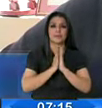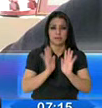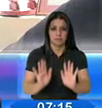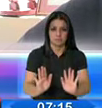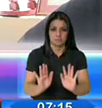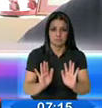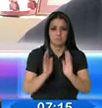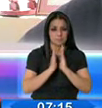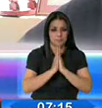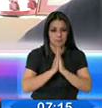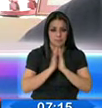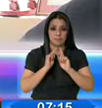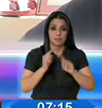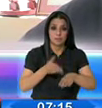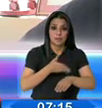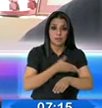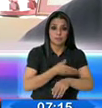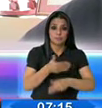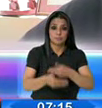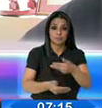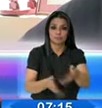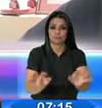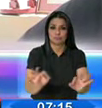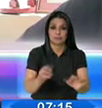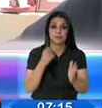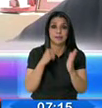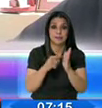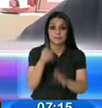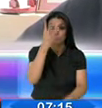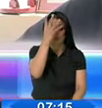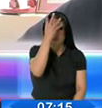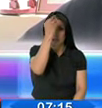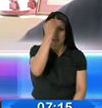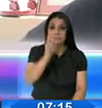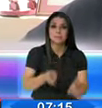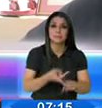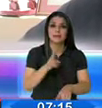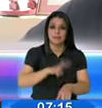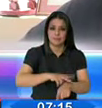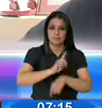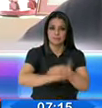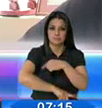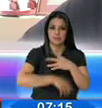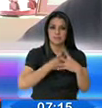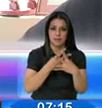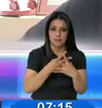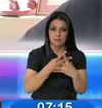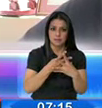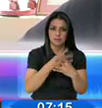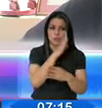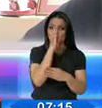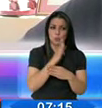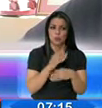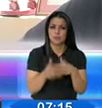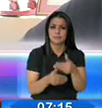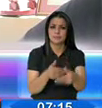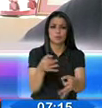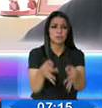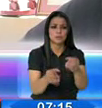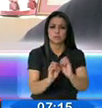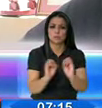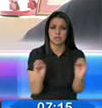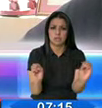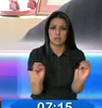Esto cabe si es que no existe otro proceso pendiente. En el caso del señor Glass, es primera condena y no tiene ningún otro proceso pendiente